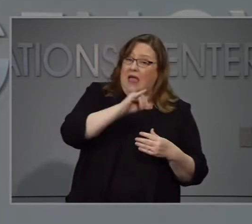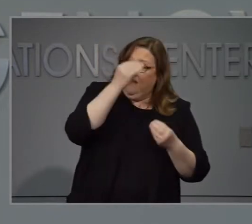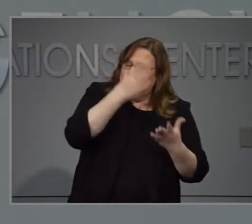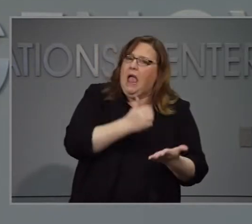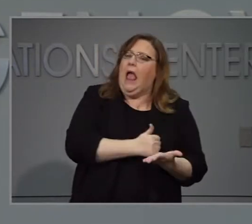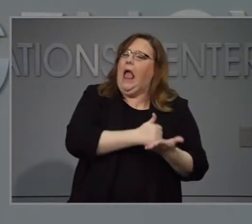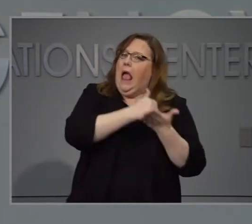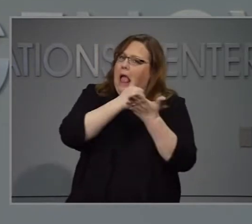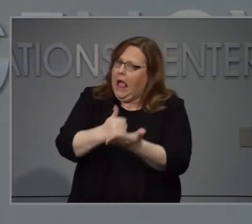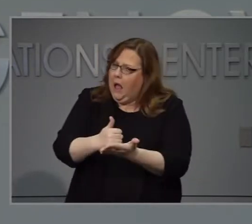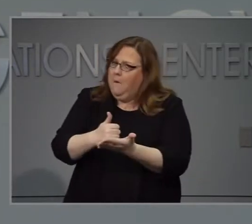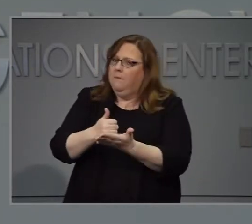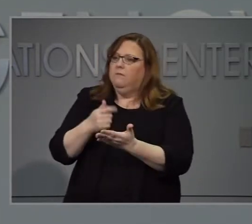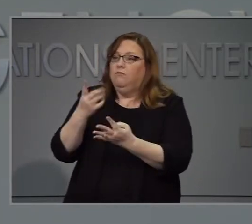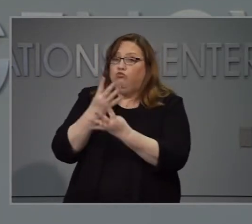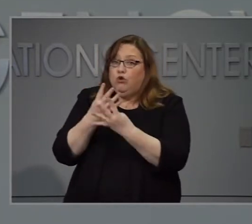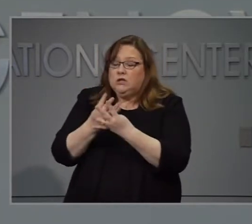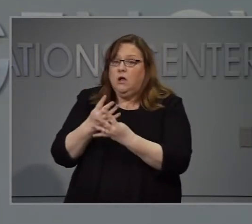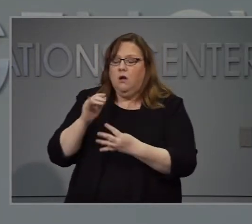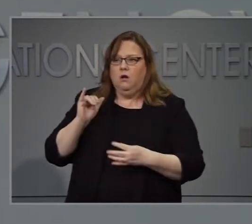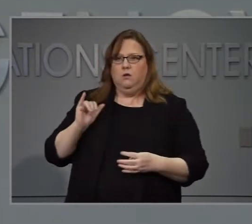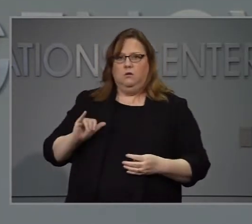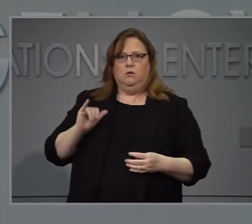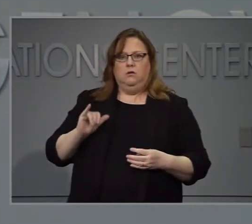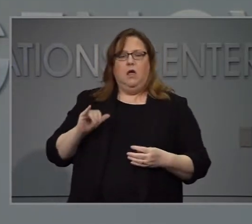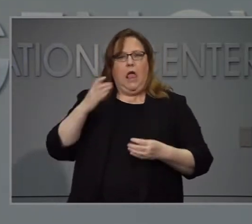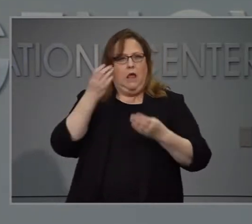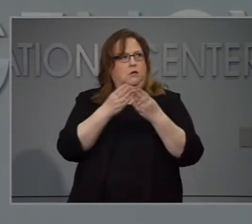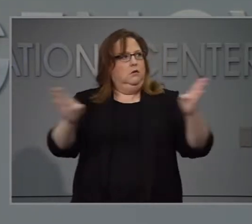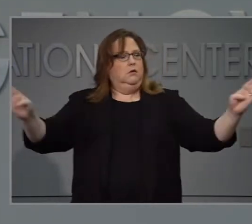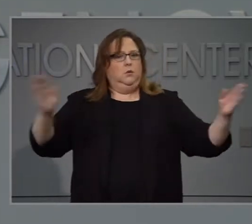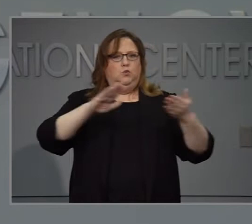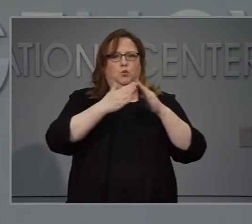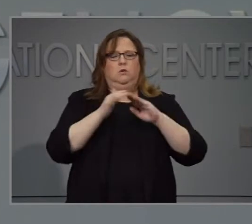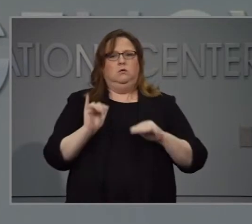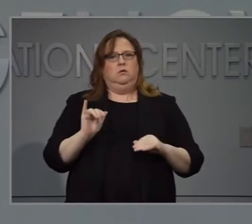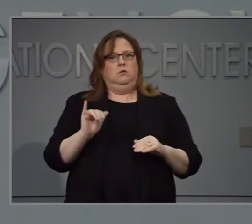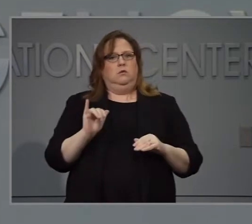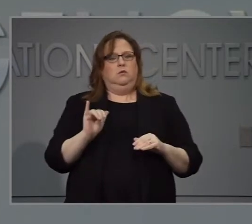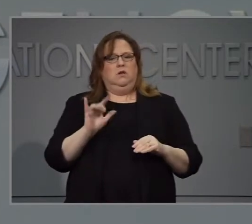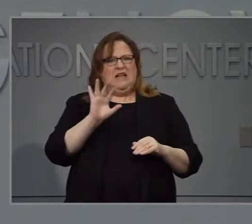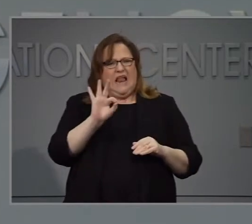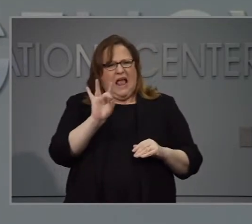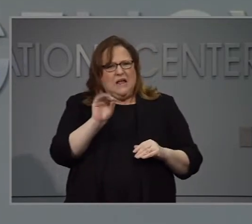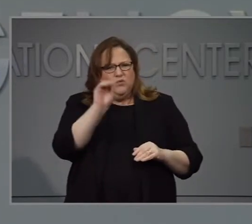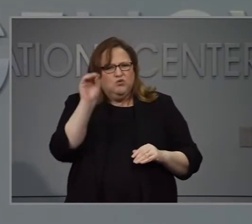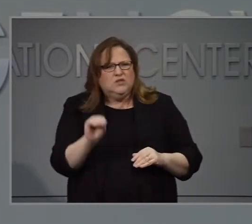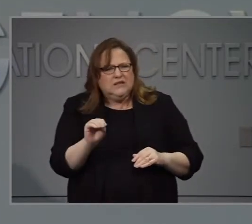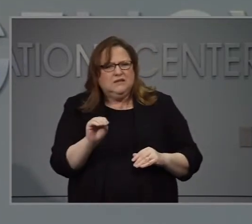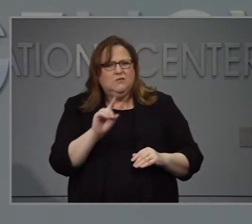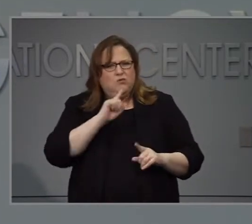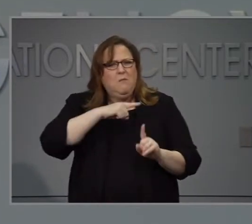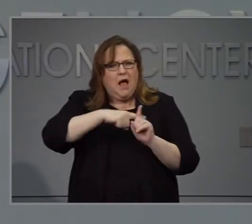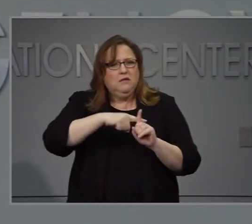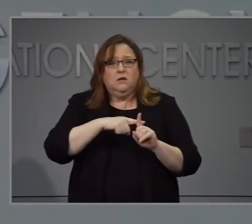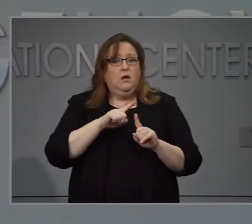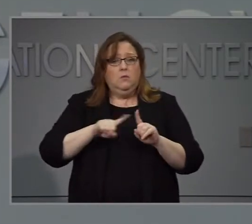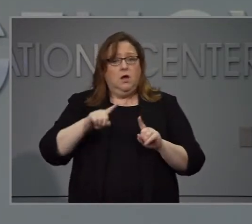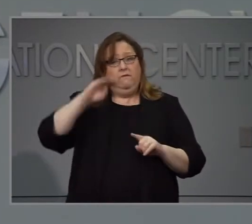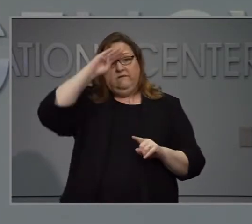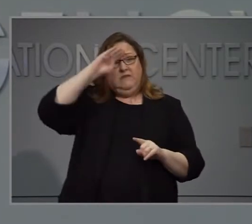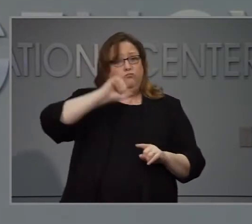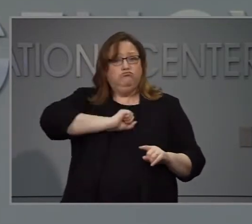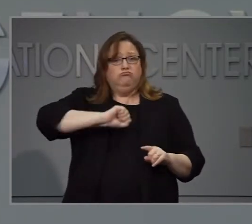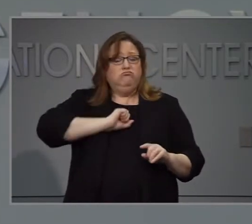información importante para las prisiones sino también para la comunidad de salud pública hay personal de seguridad y